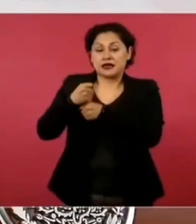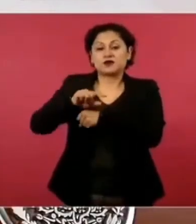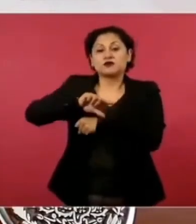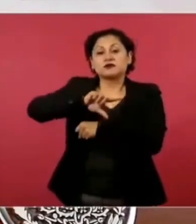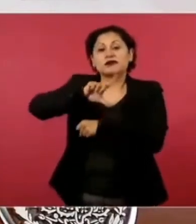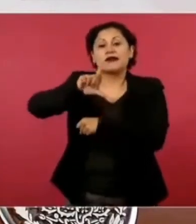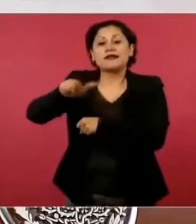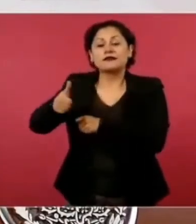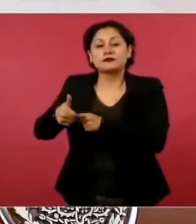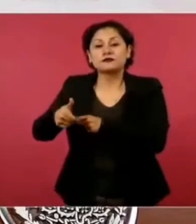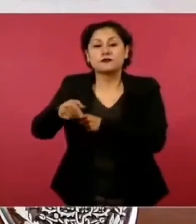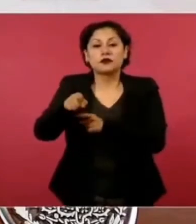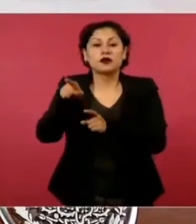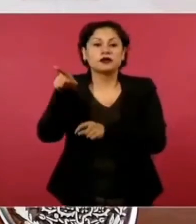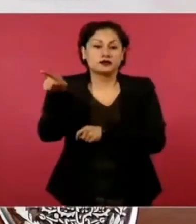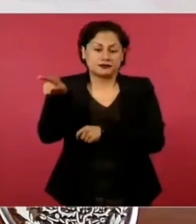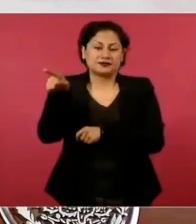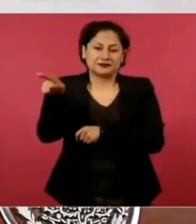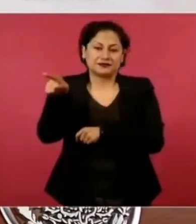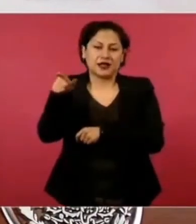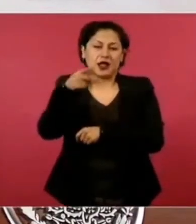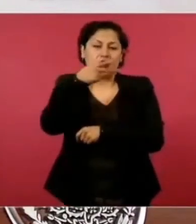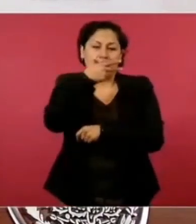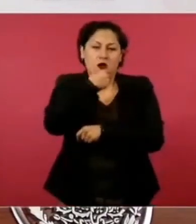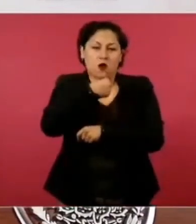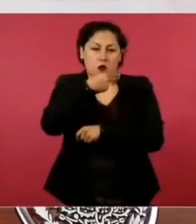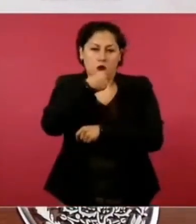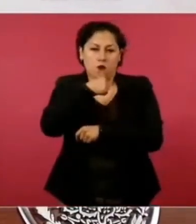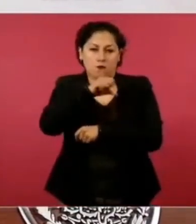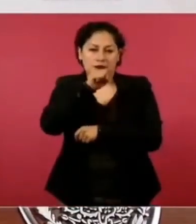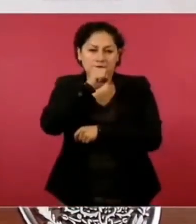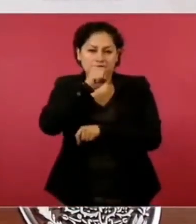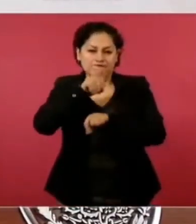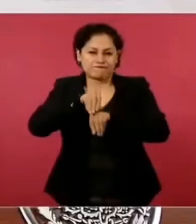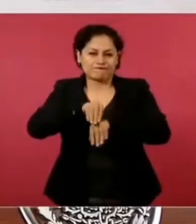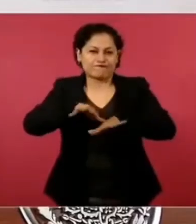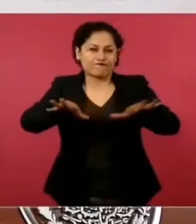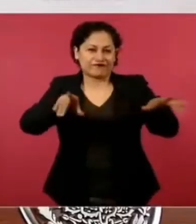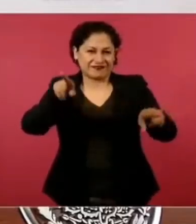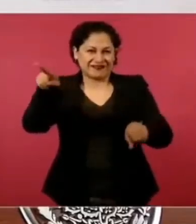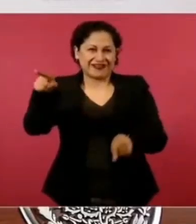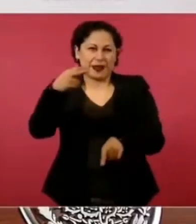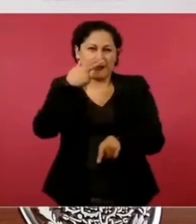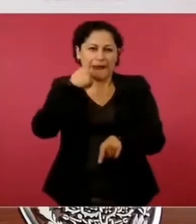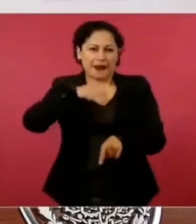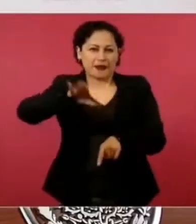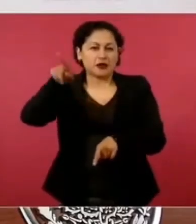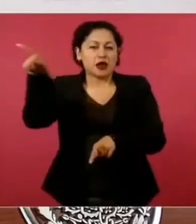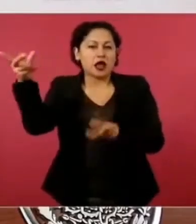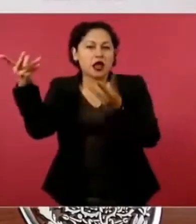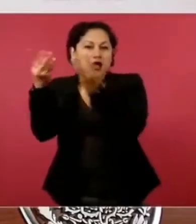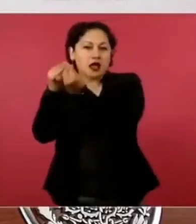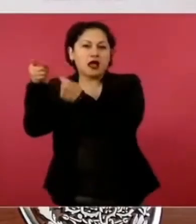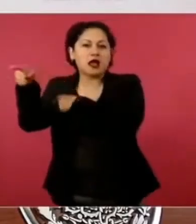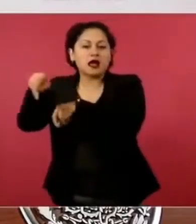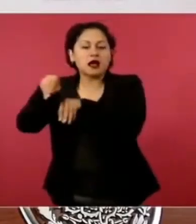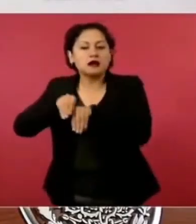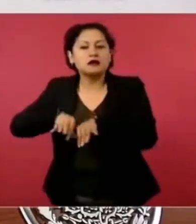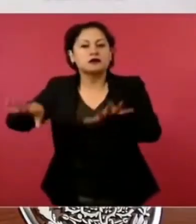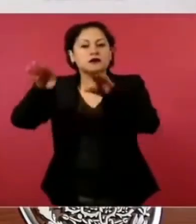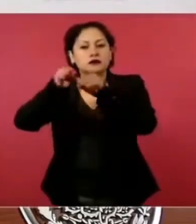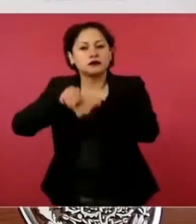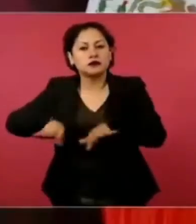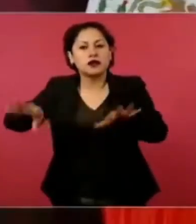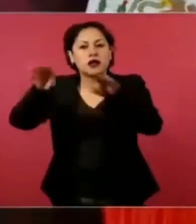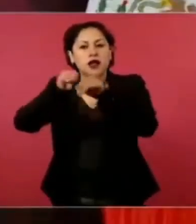de que el propagandista de Hitler, Goebbels, dice, una mentira que se repite muchas